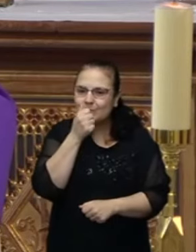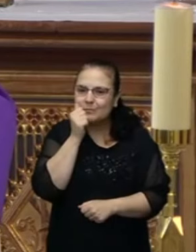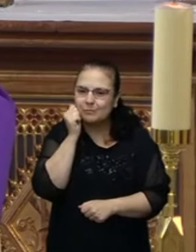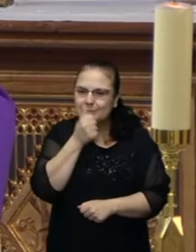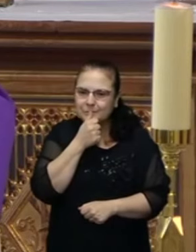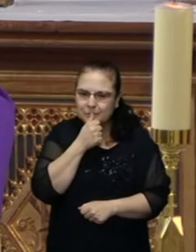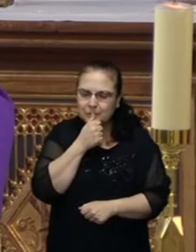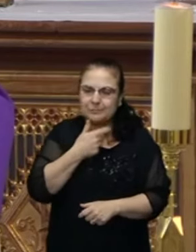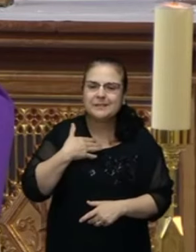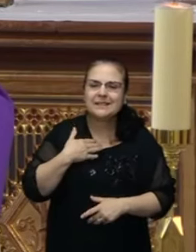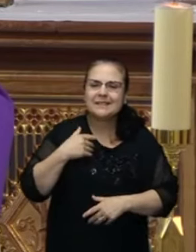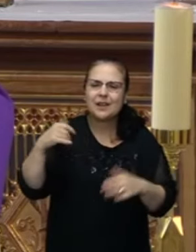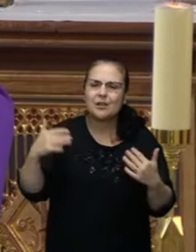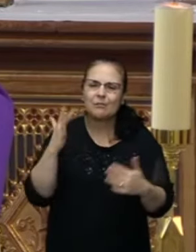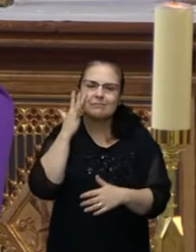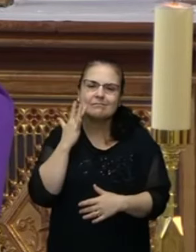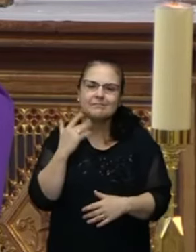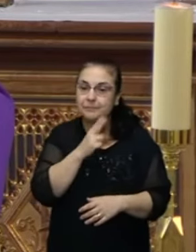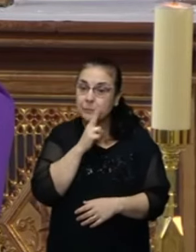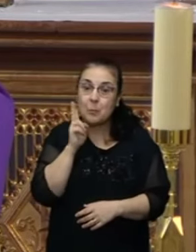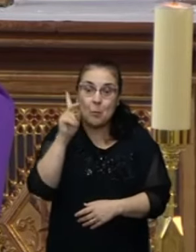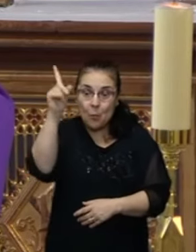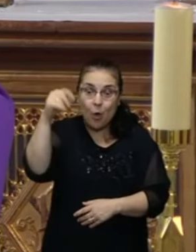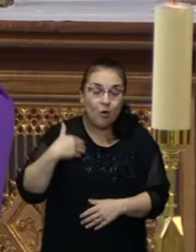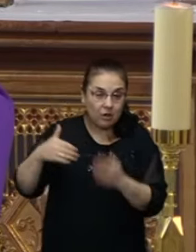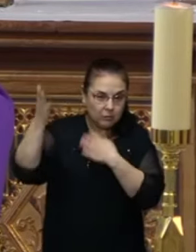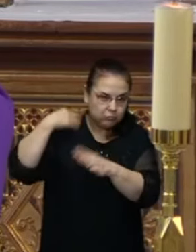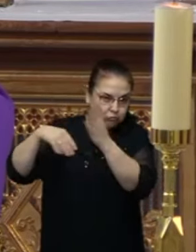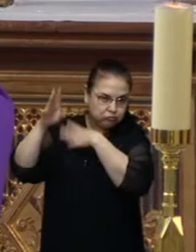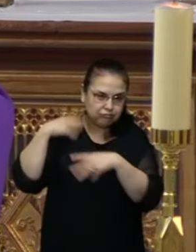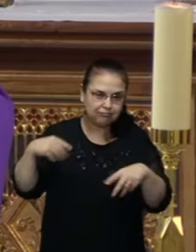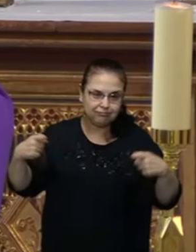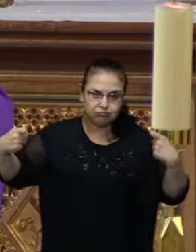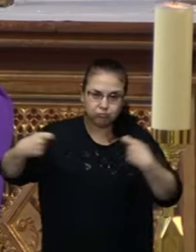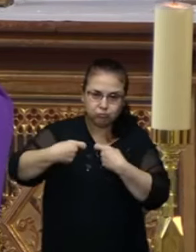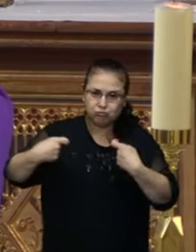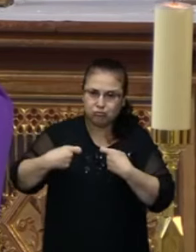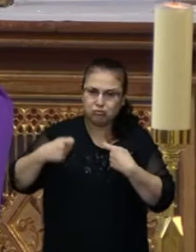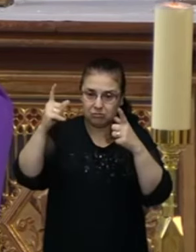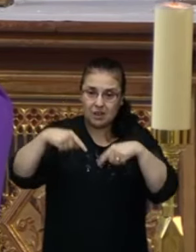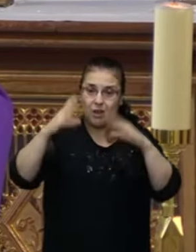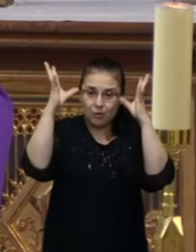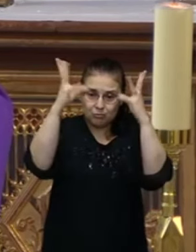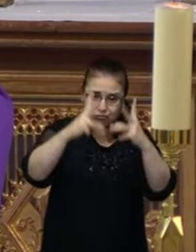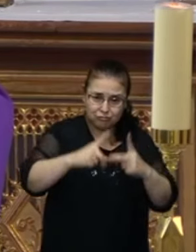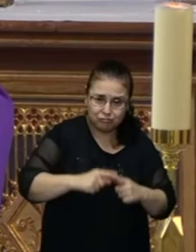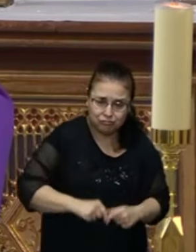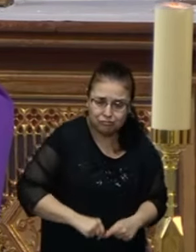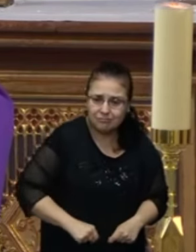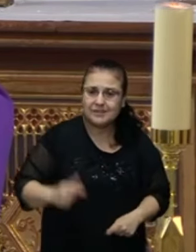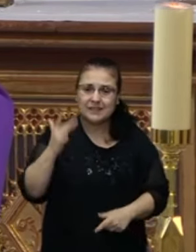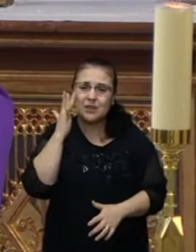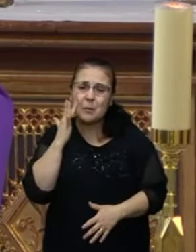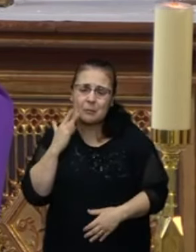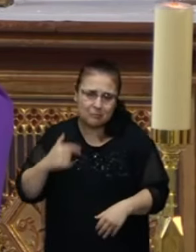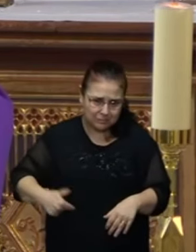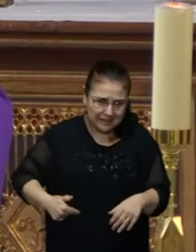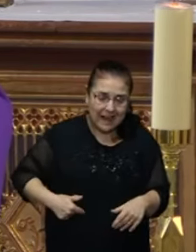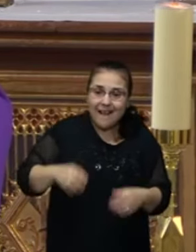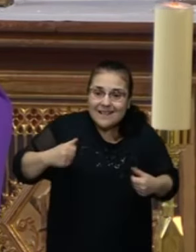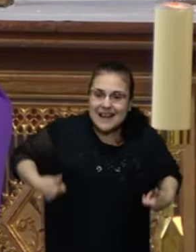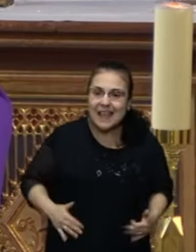Madre. Porque si del antiguo adversario nos vino la ruina, en el seno virginal de la hija de